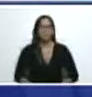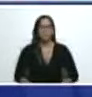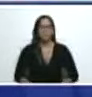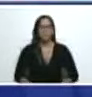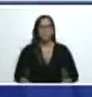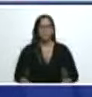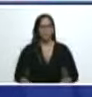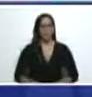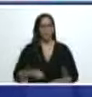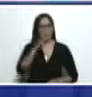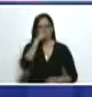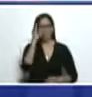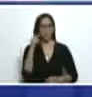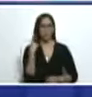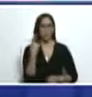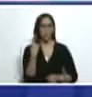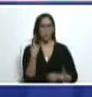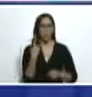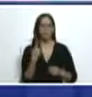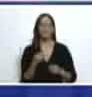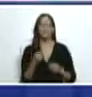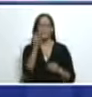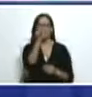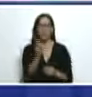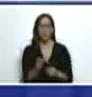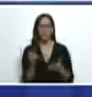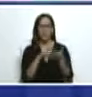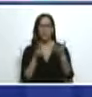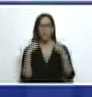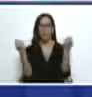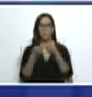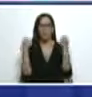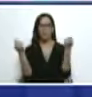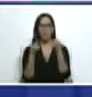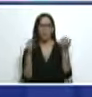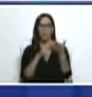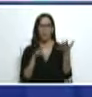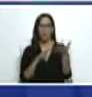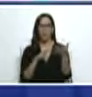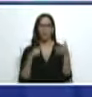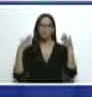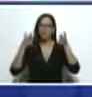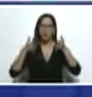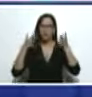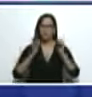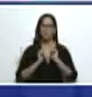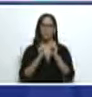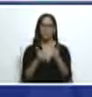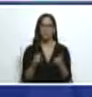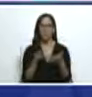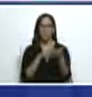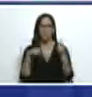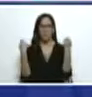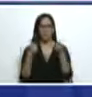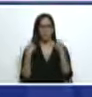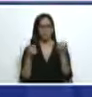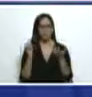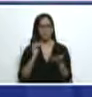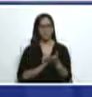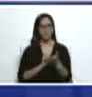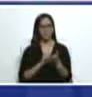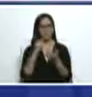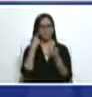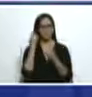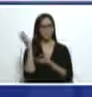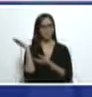periódico, Ernesto, y me convenció de empezar a leer el periódico otra vez. Y aquí, mira, desde